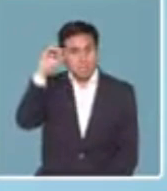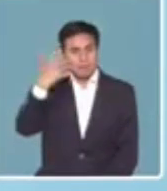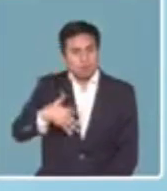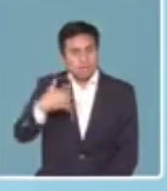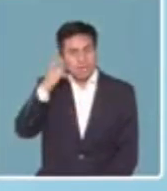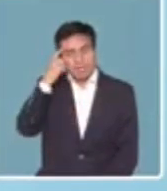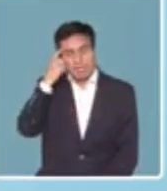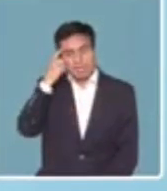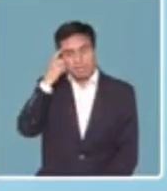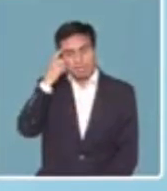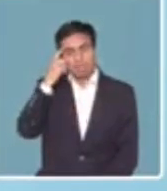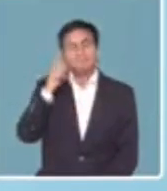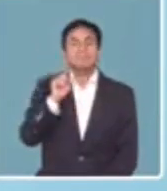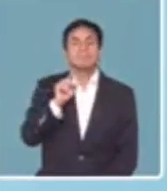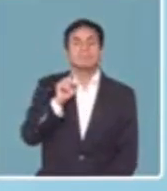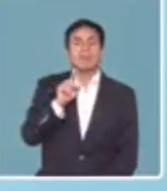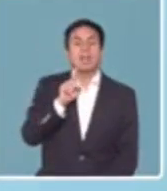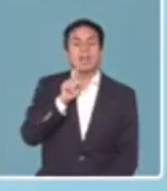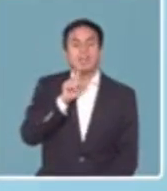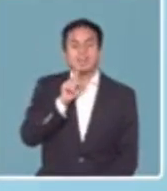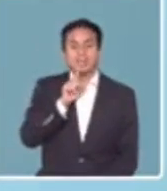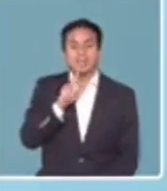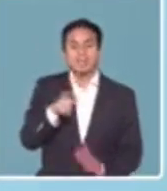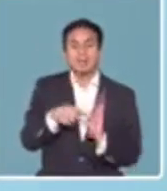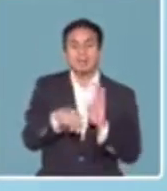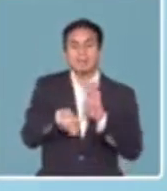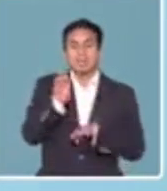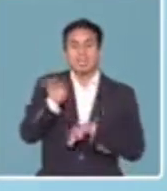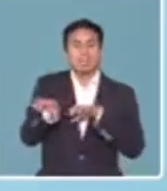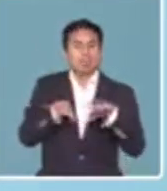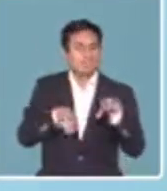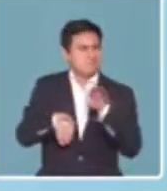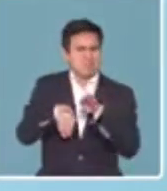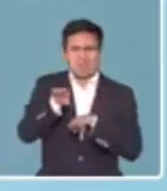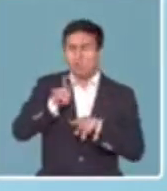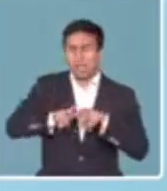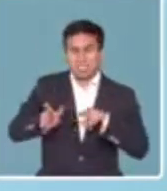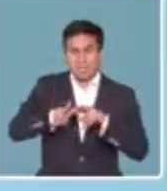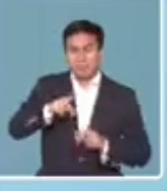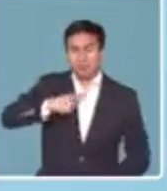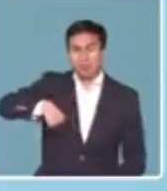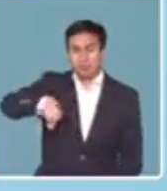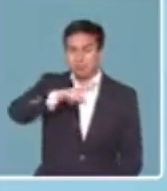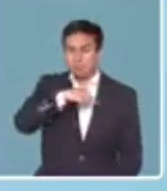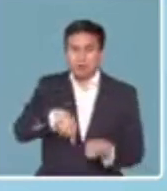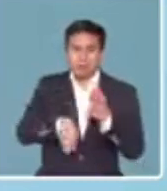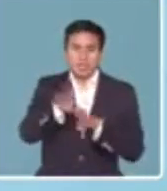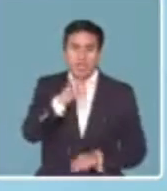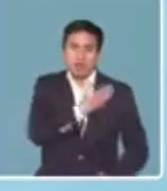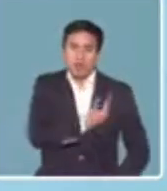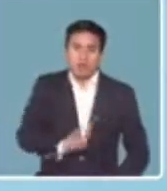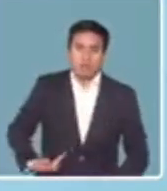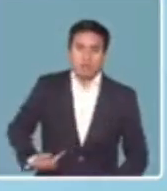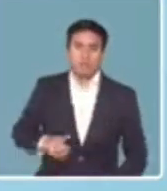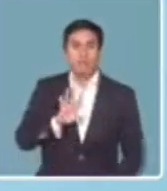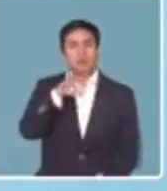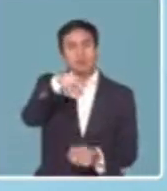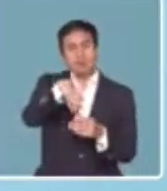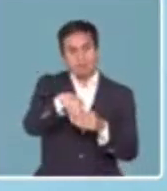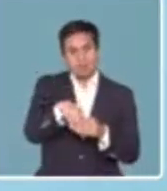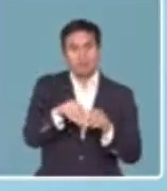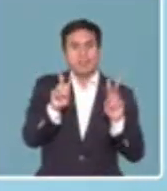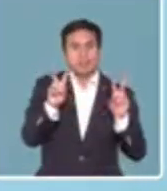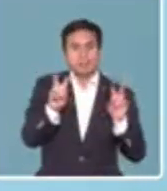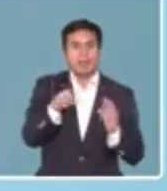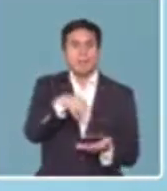importante que está presente en la mayoría de las cosas que hacemos desde el gobierno y que se está incorporando también en